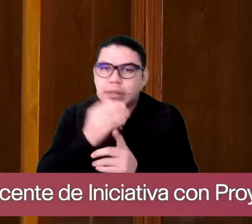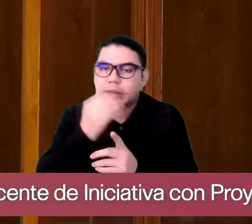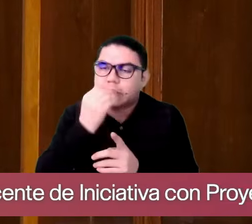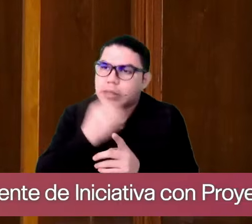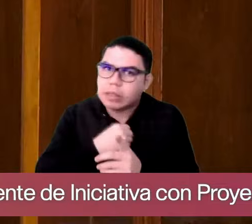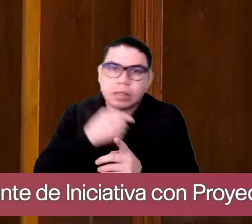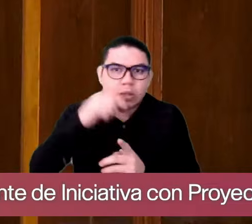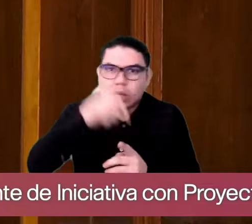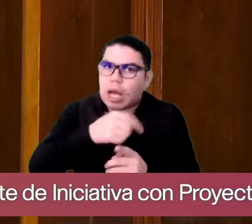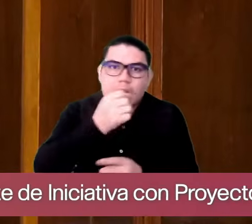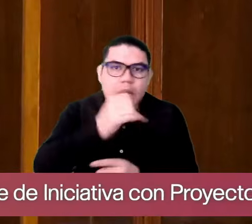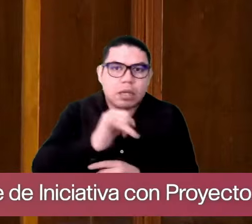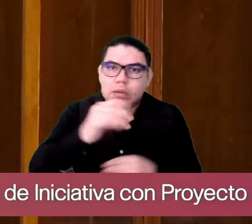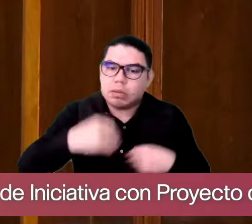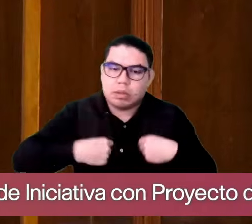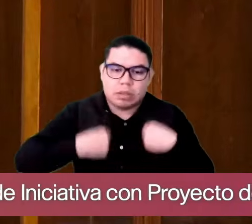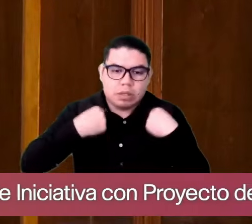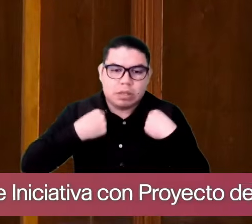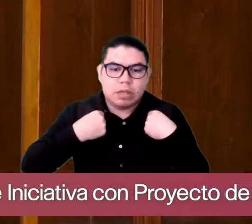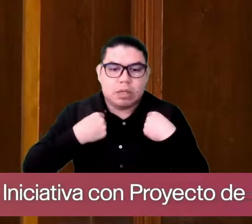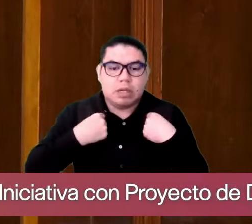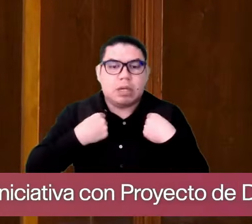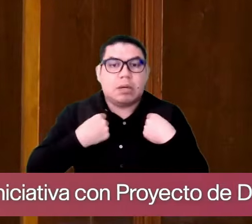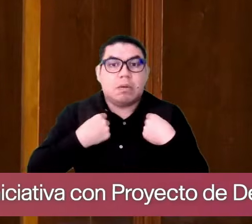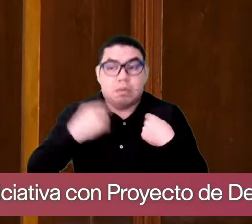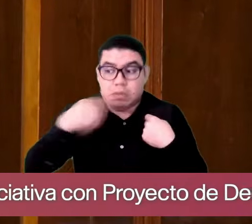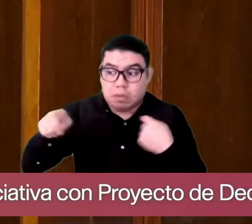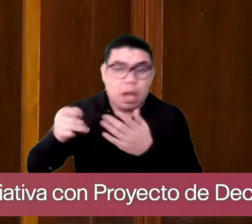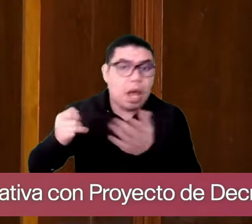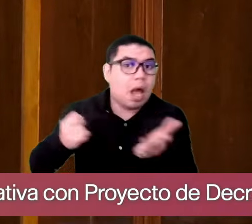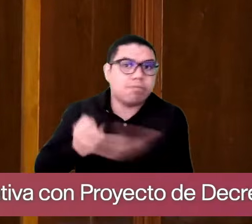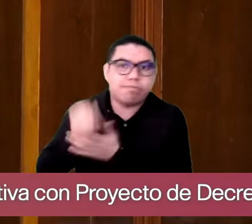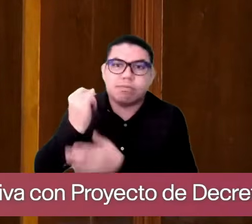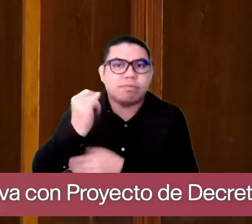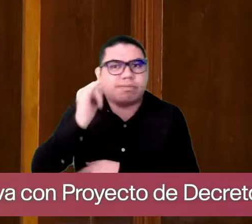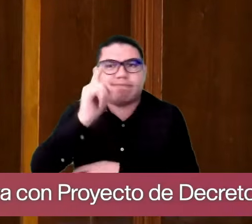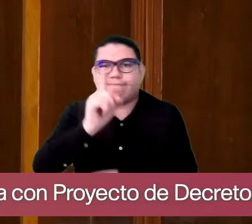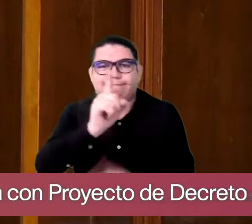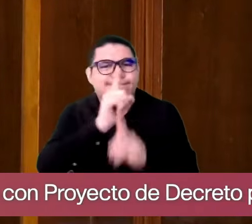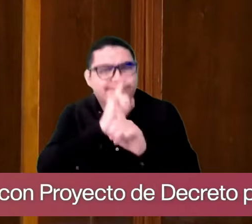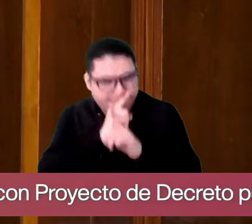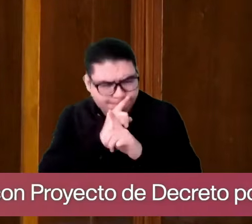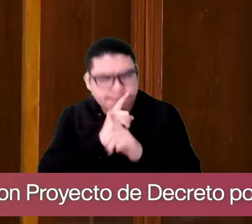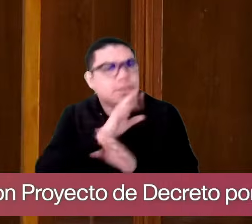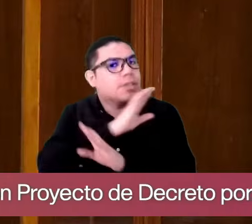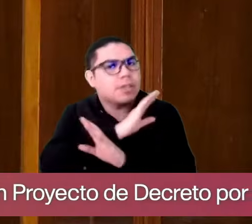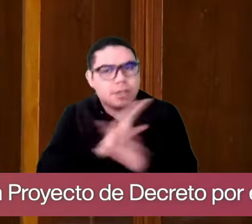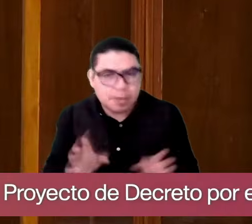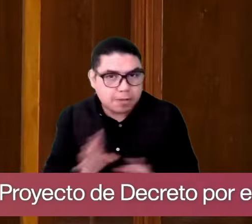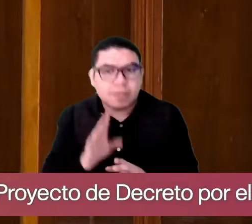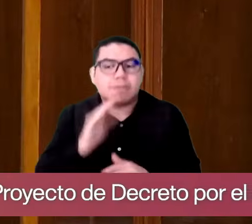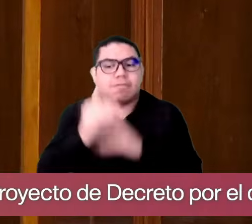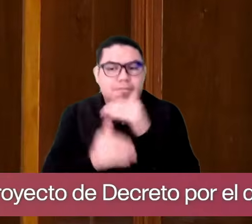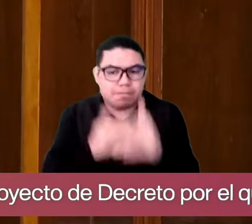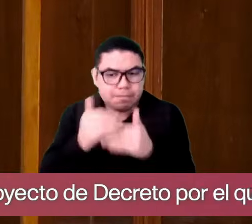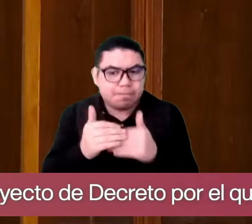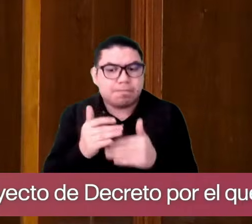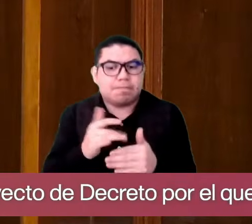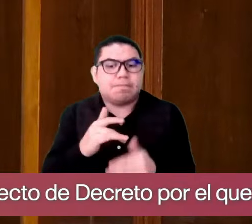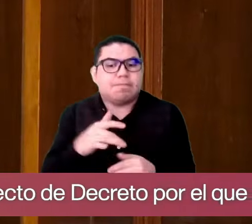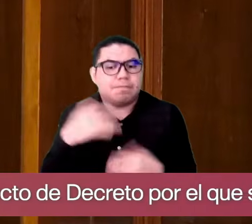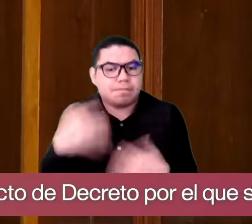impuso. Decidieron no guardar silencio, decidieron convertir el dolor en una herramienta,